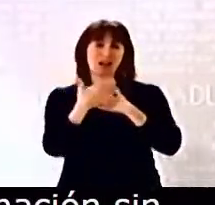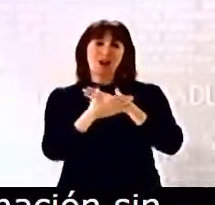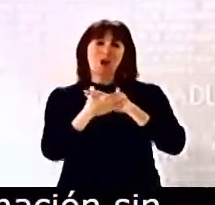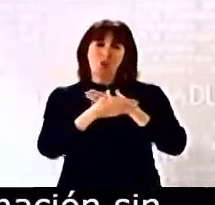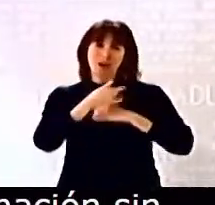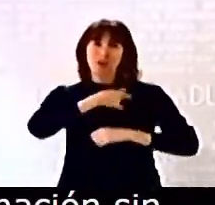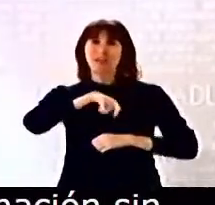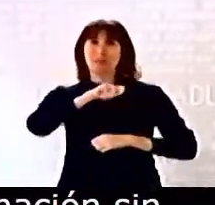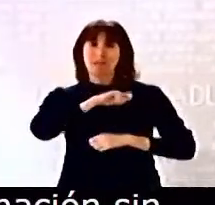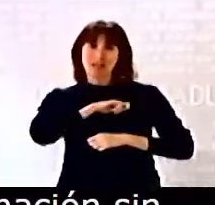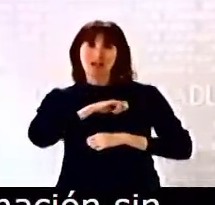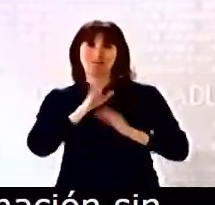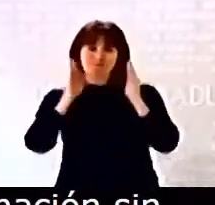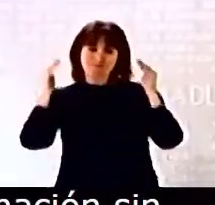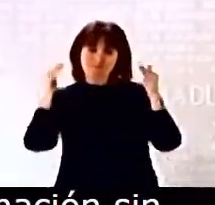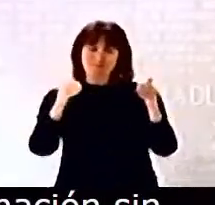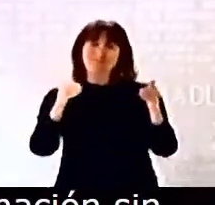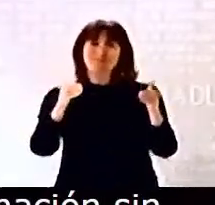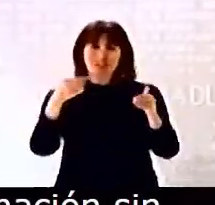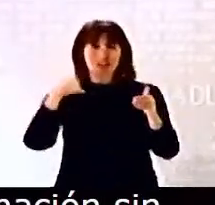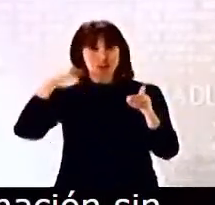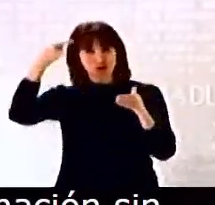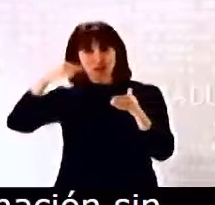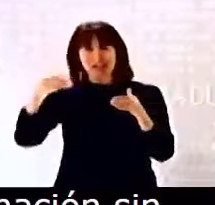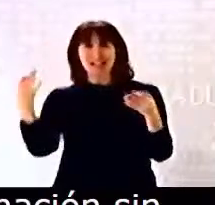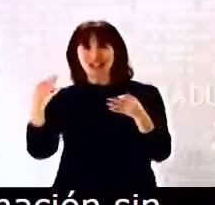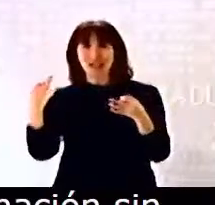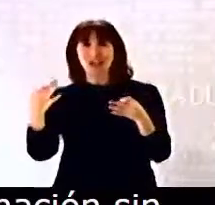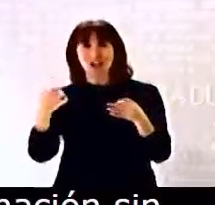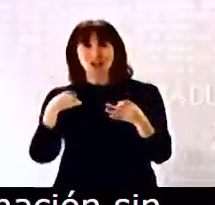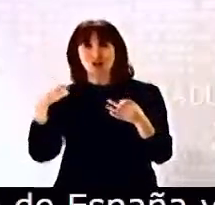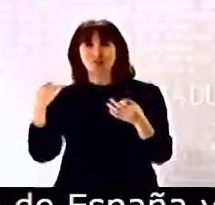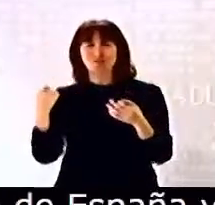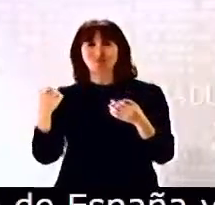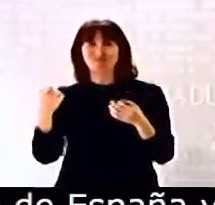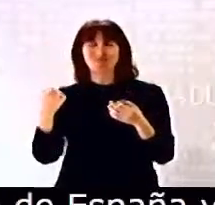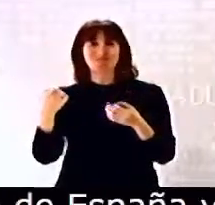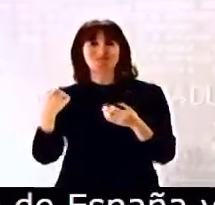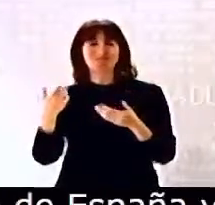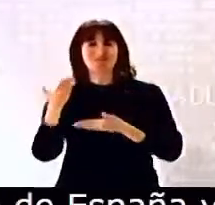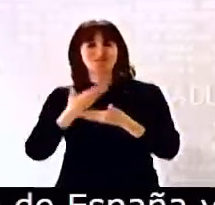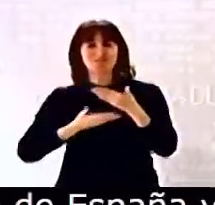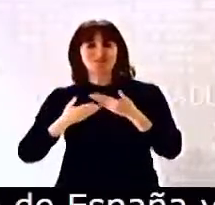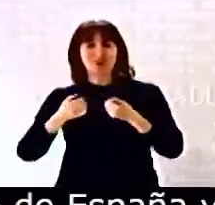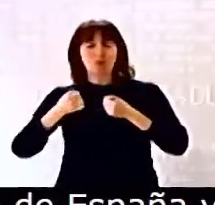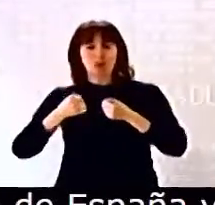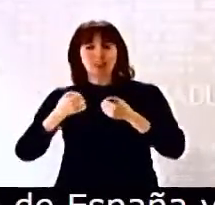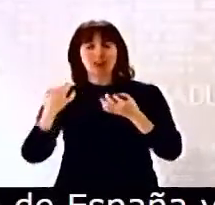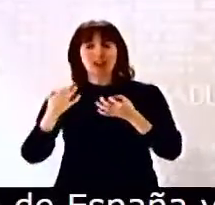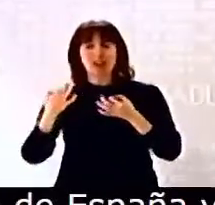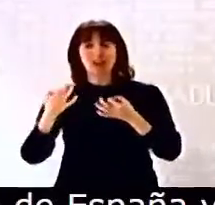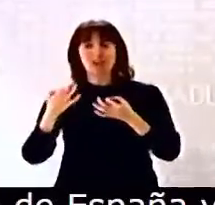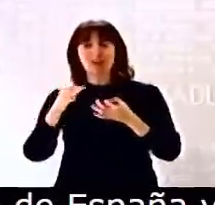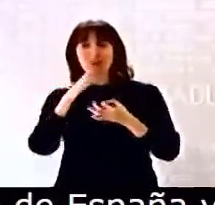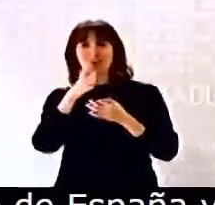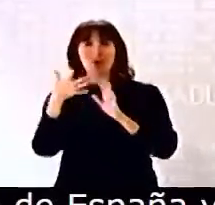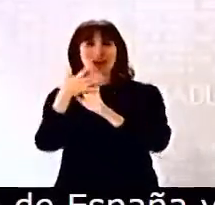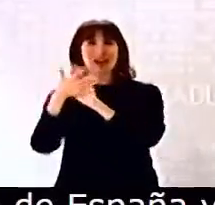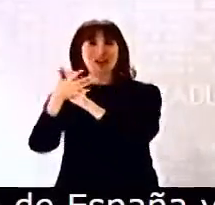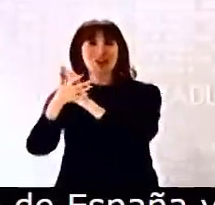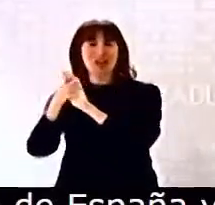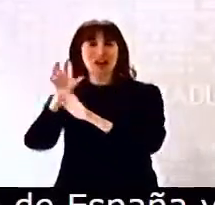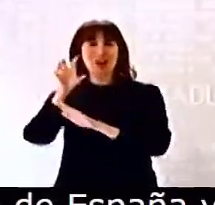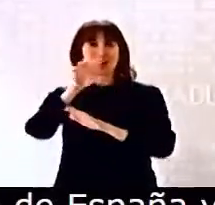España y además sé que lo está trabajando con la potencia que da negociarlo en todo el ámbito de la